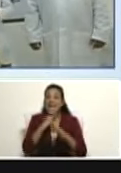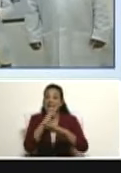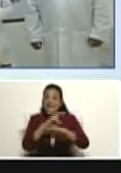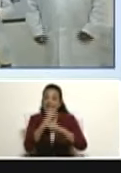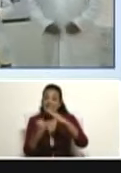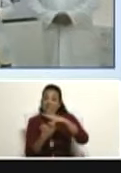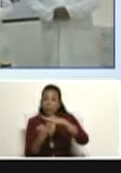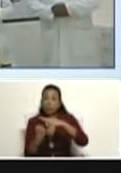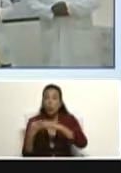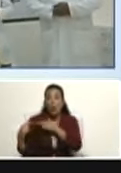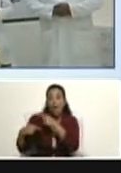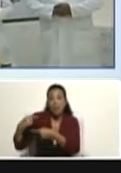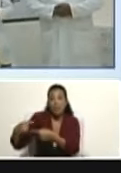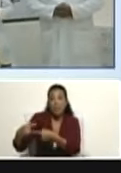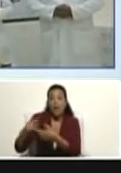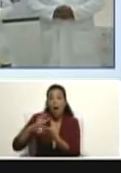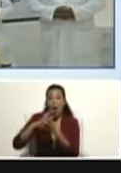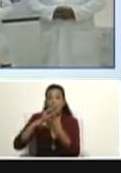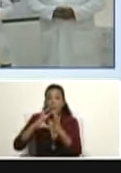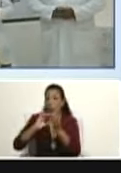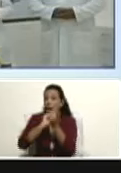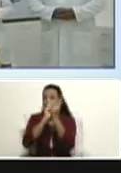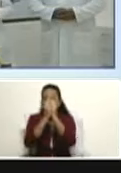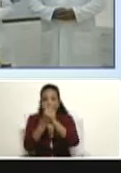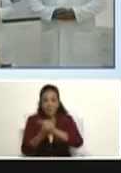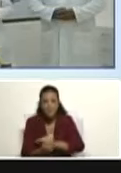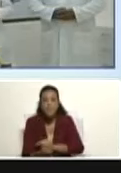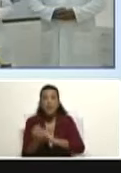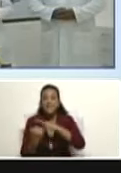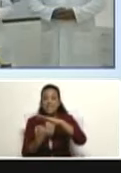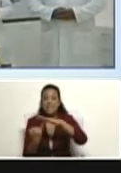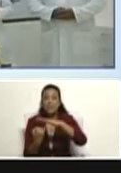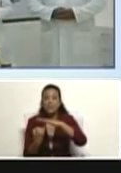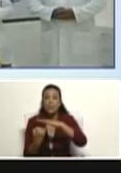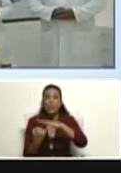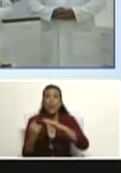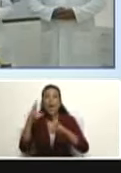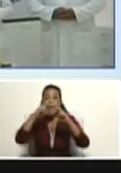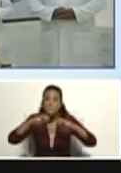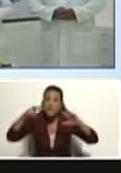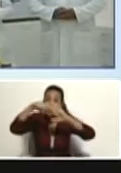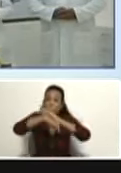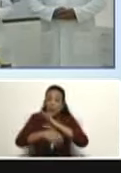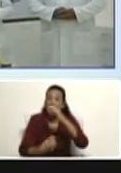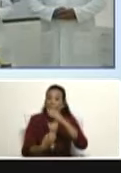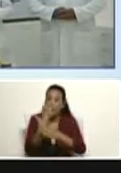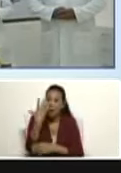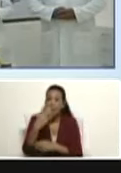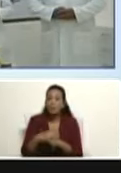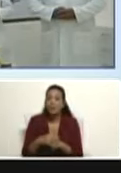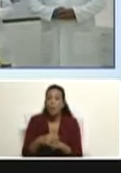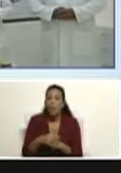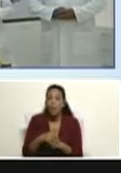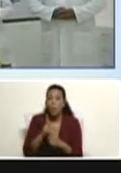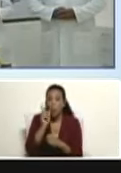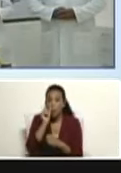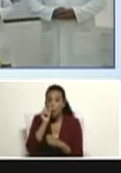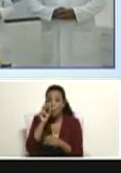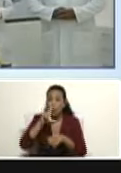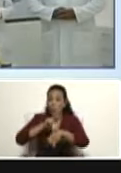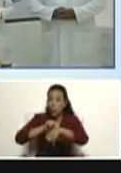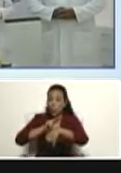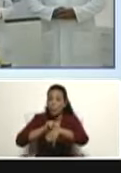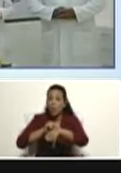institución heredera de el Instituto de Investigaciones creado por el